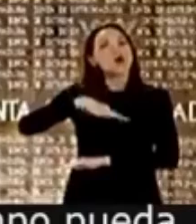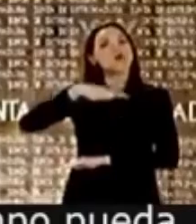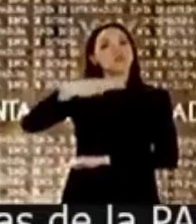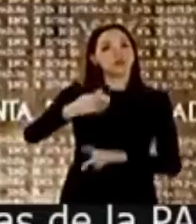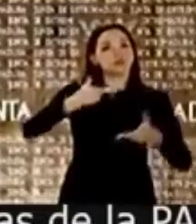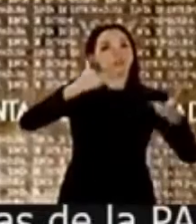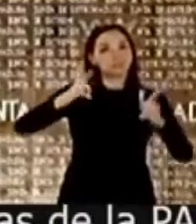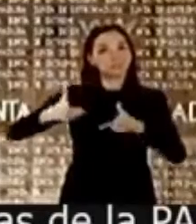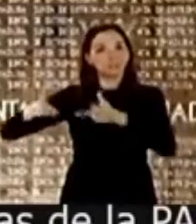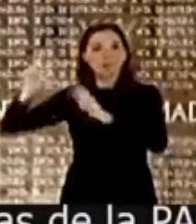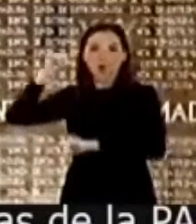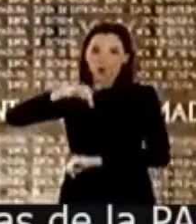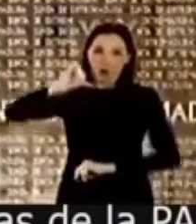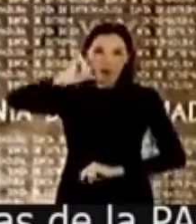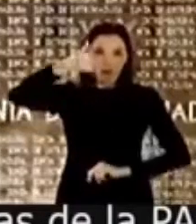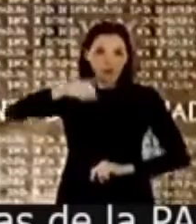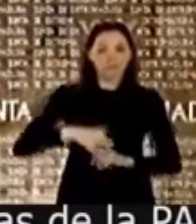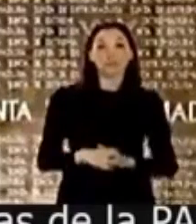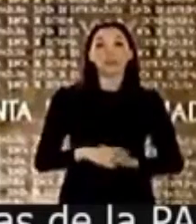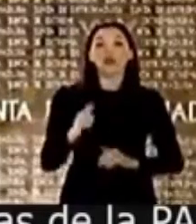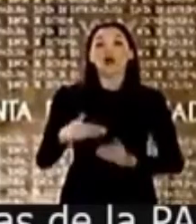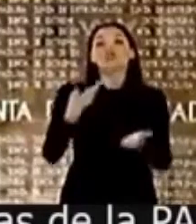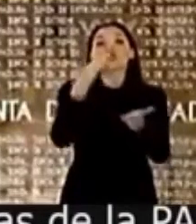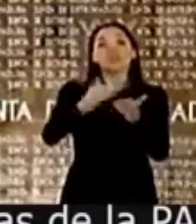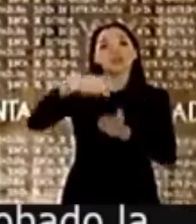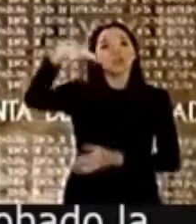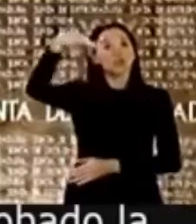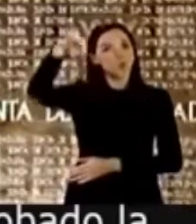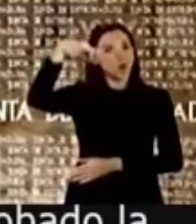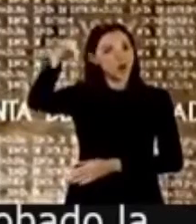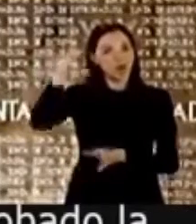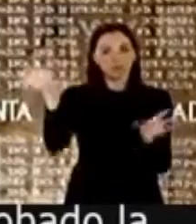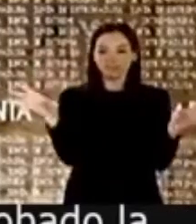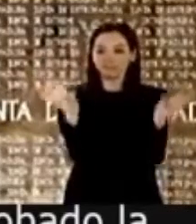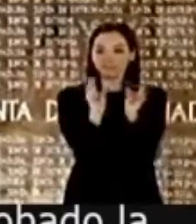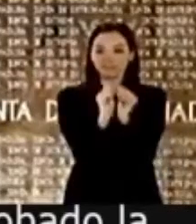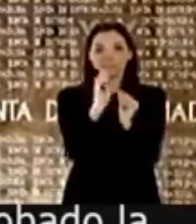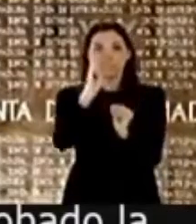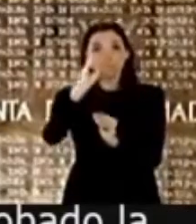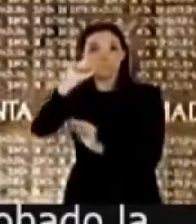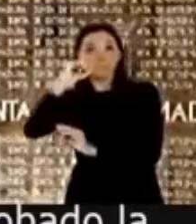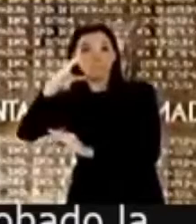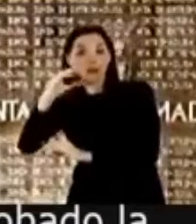se ha aprobado la solicitud única para la PAC de este año